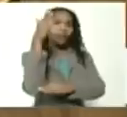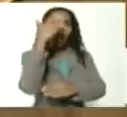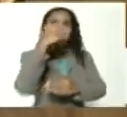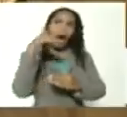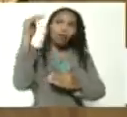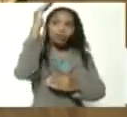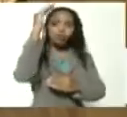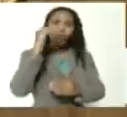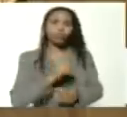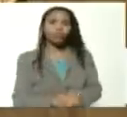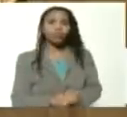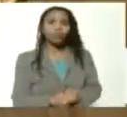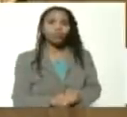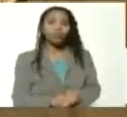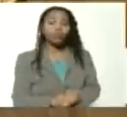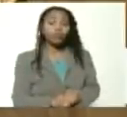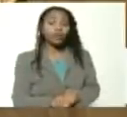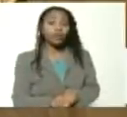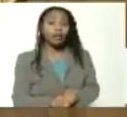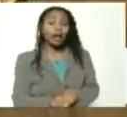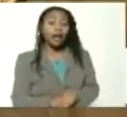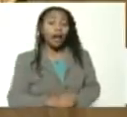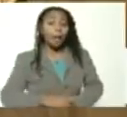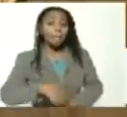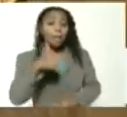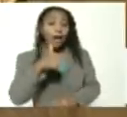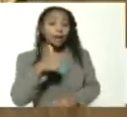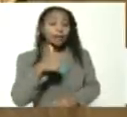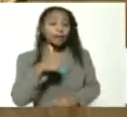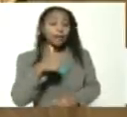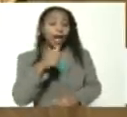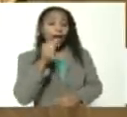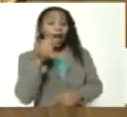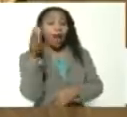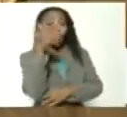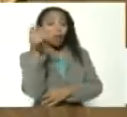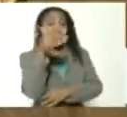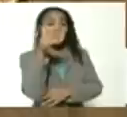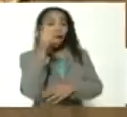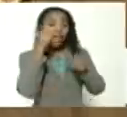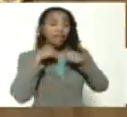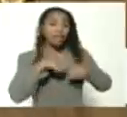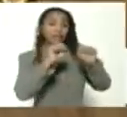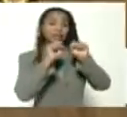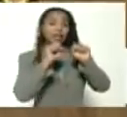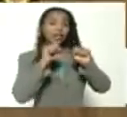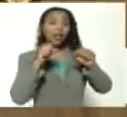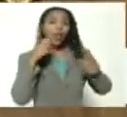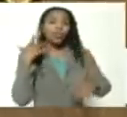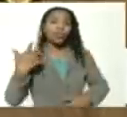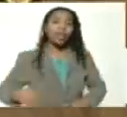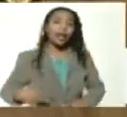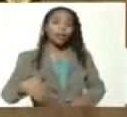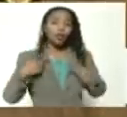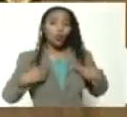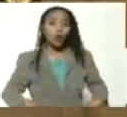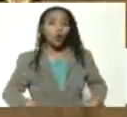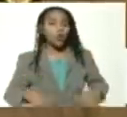Creo que la más pura de ellas es la bandera de la defensa de los derechos humanos, que